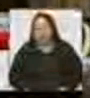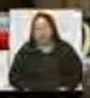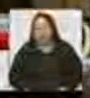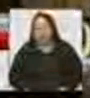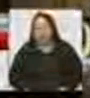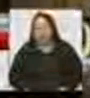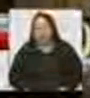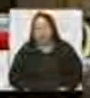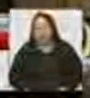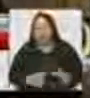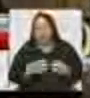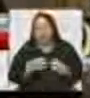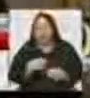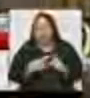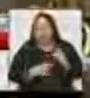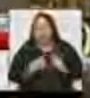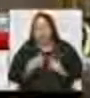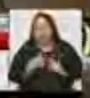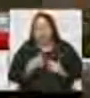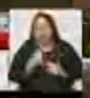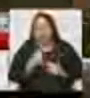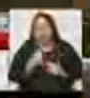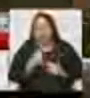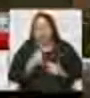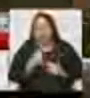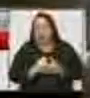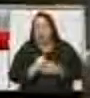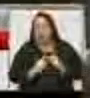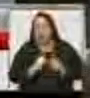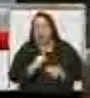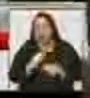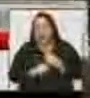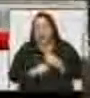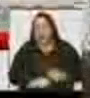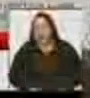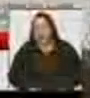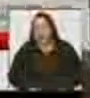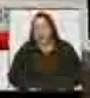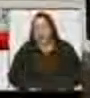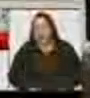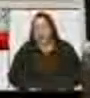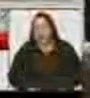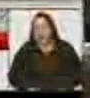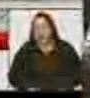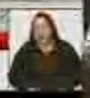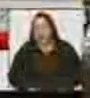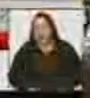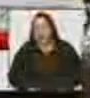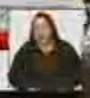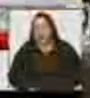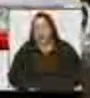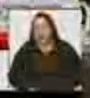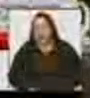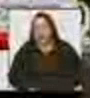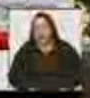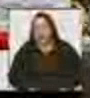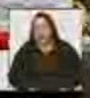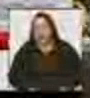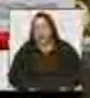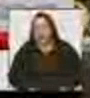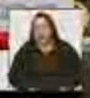¿Los que se han acogido al reja son 11 mensual o 11 anual? La jubilación. Los que se han jubilado. Sí. La jubilación